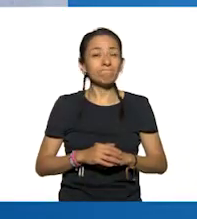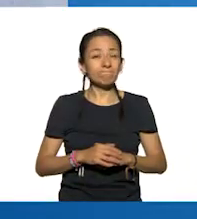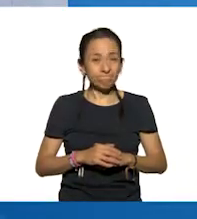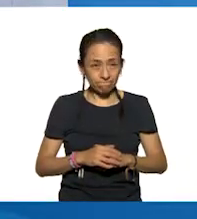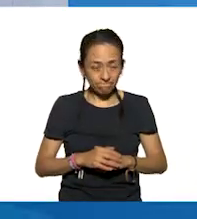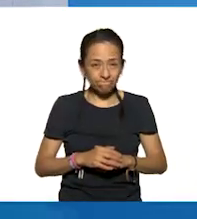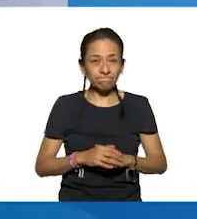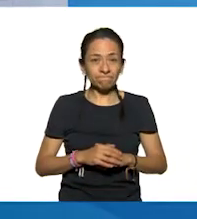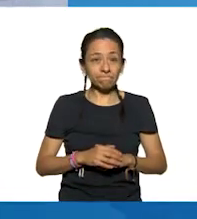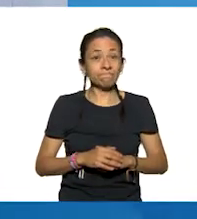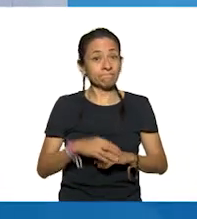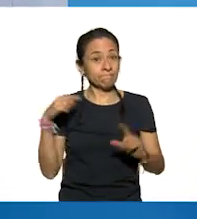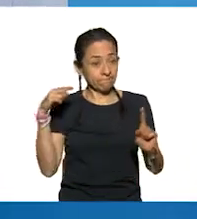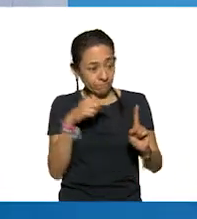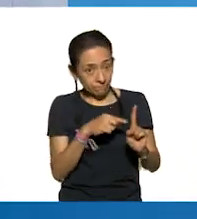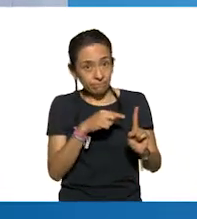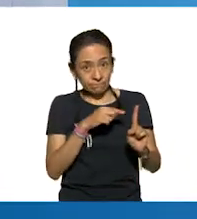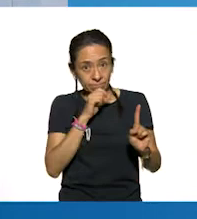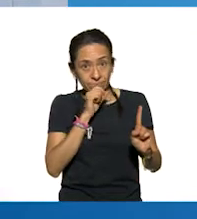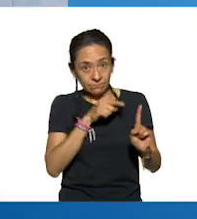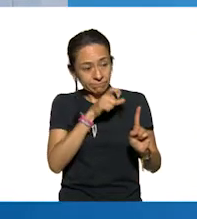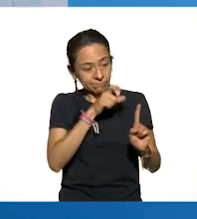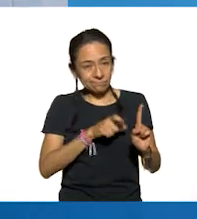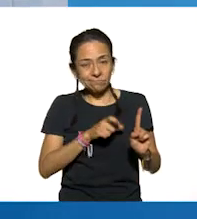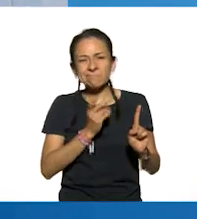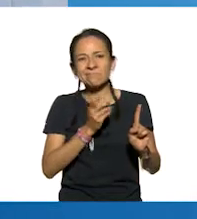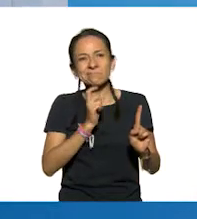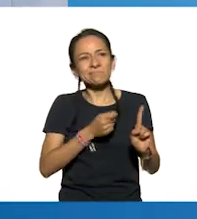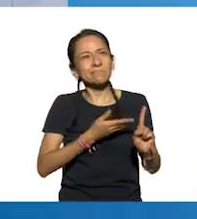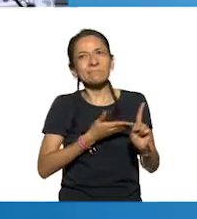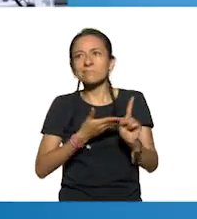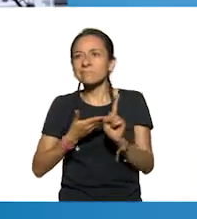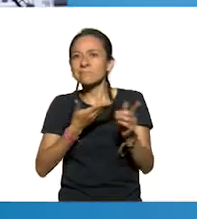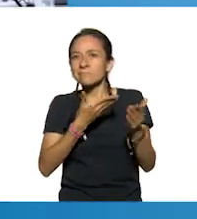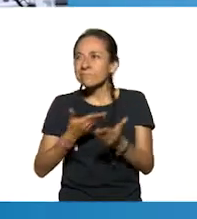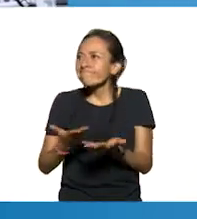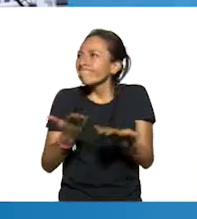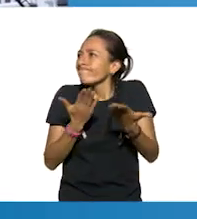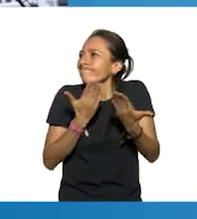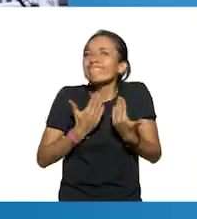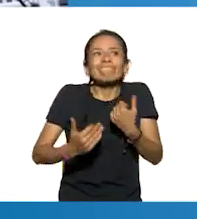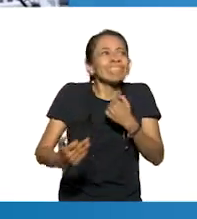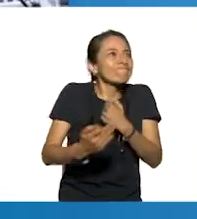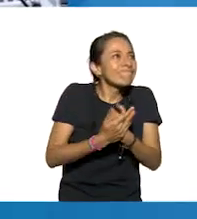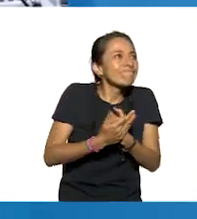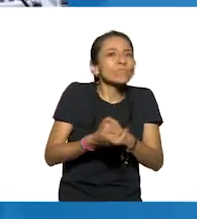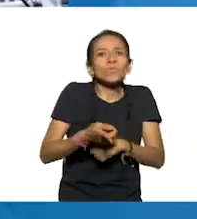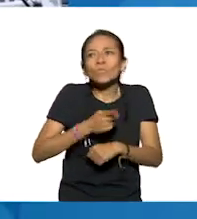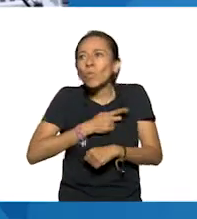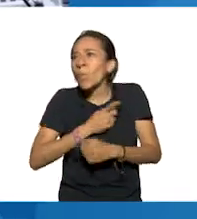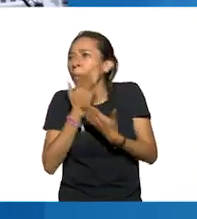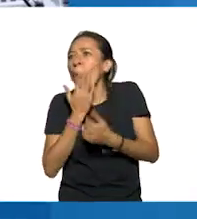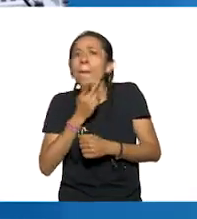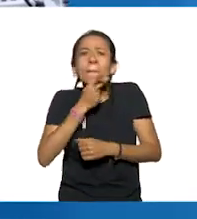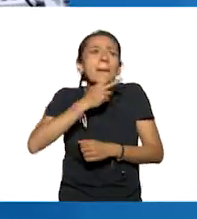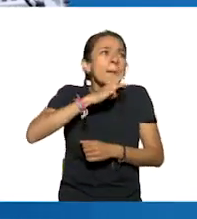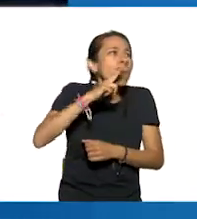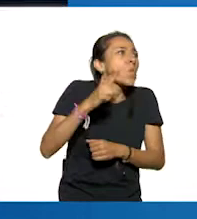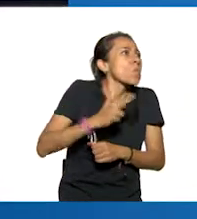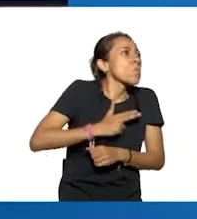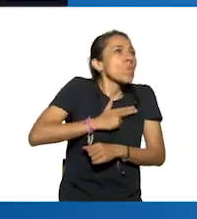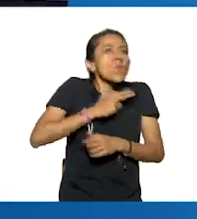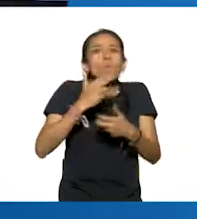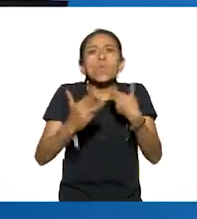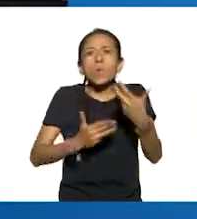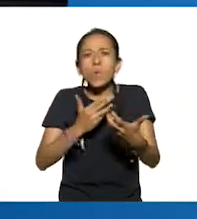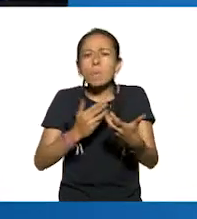Él llega desprotegido, solo, huérfano, y encuentra una protección primera en